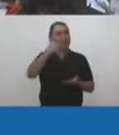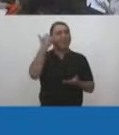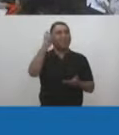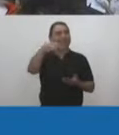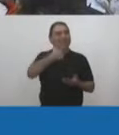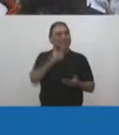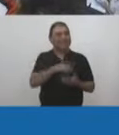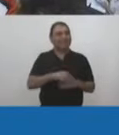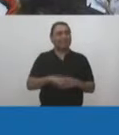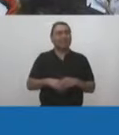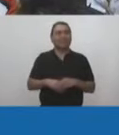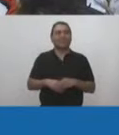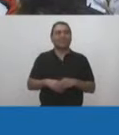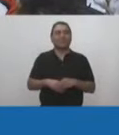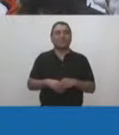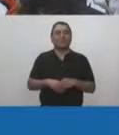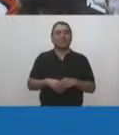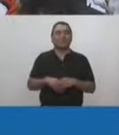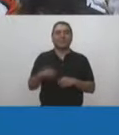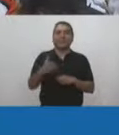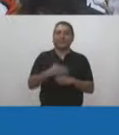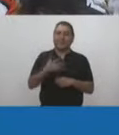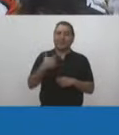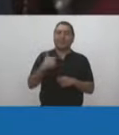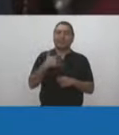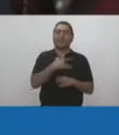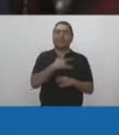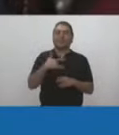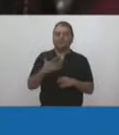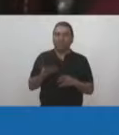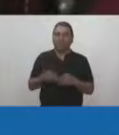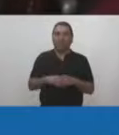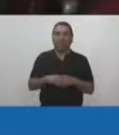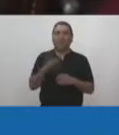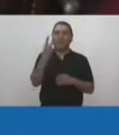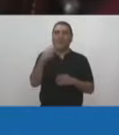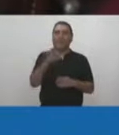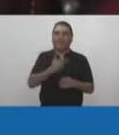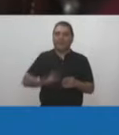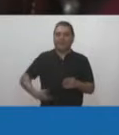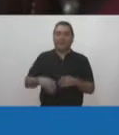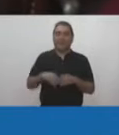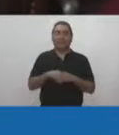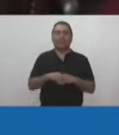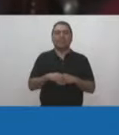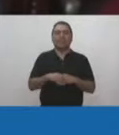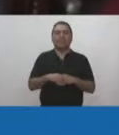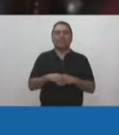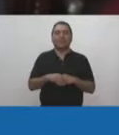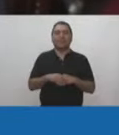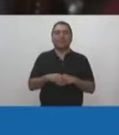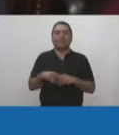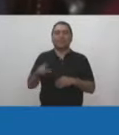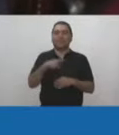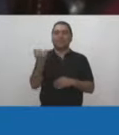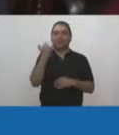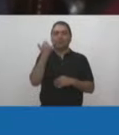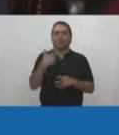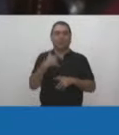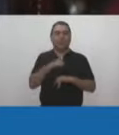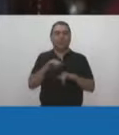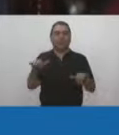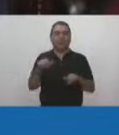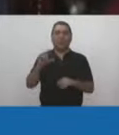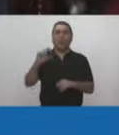en la Argentina, más allá de que habrá que abordar, reitero, los temas que haya que abordar, y este es un tema importante y trascendente que ojalá lo